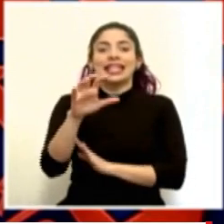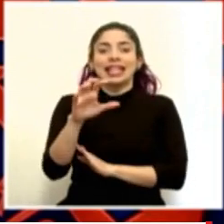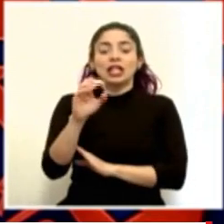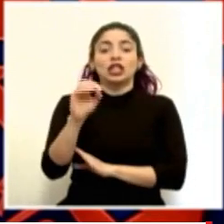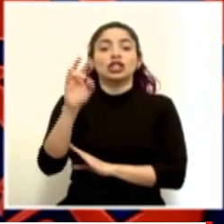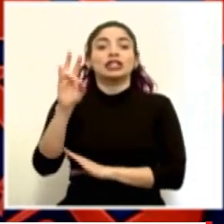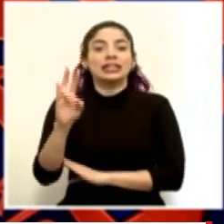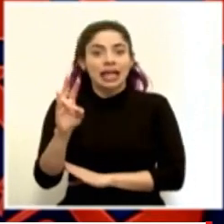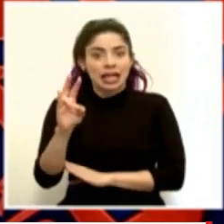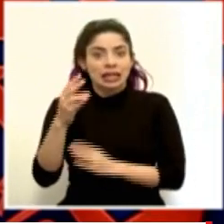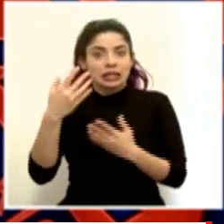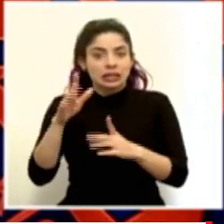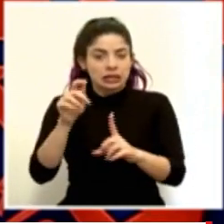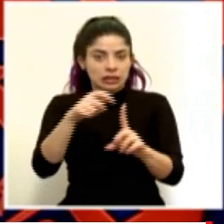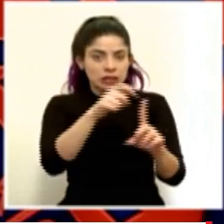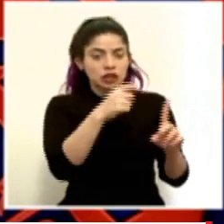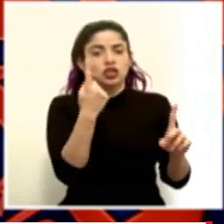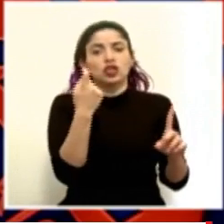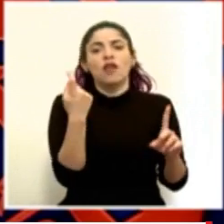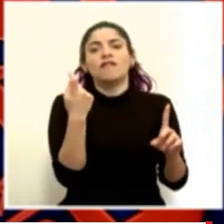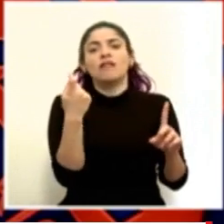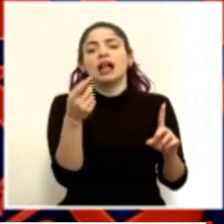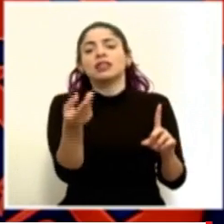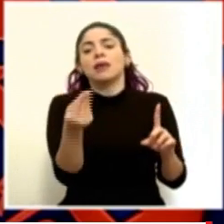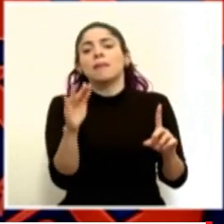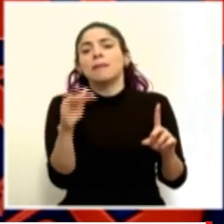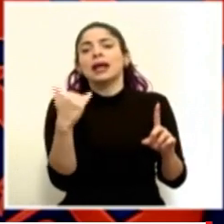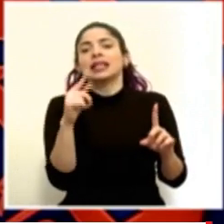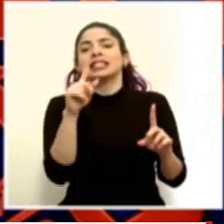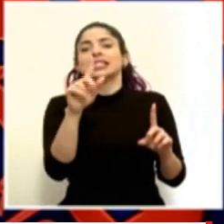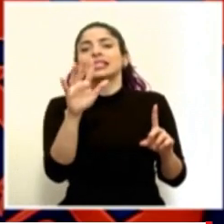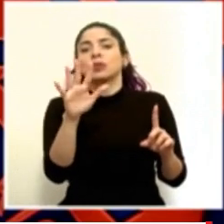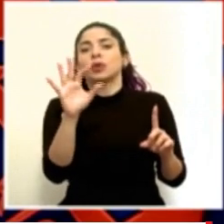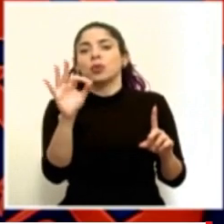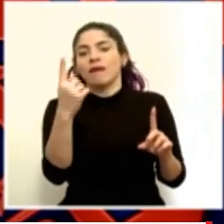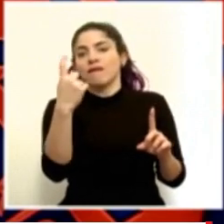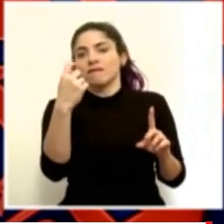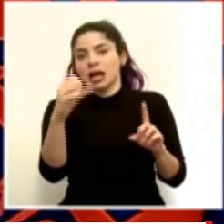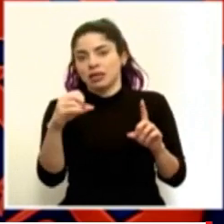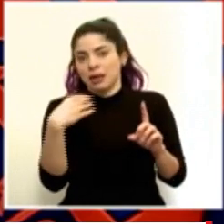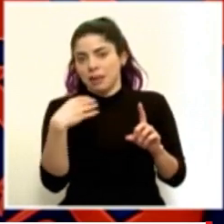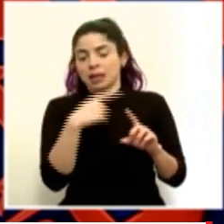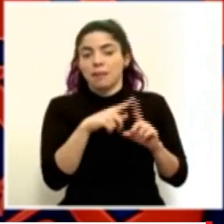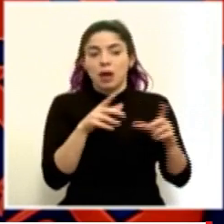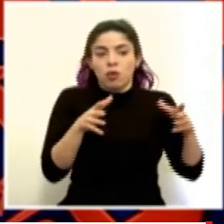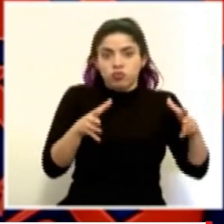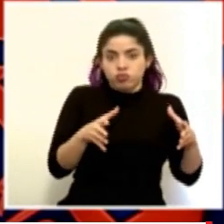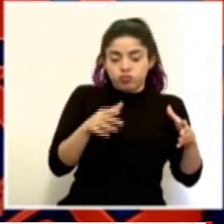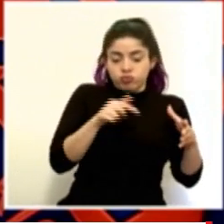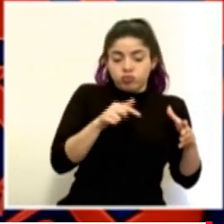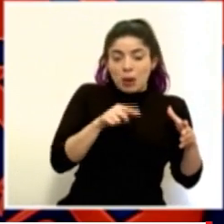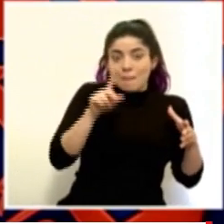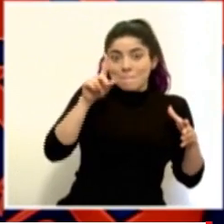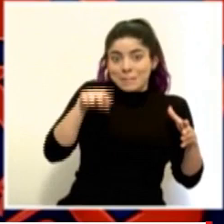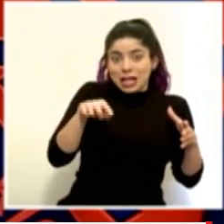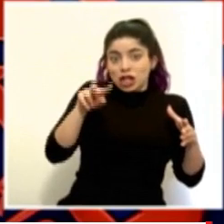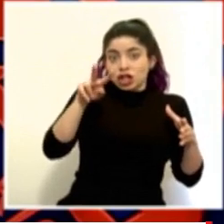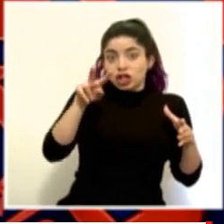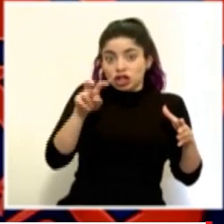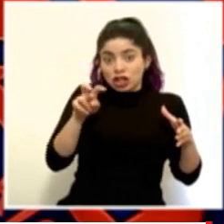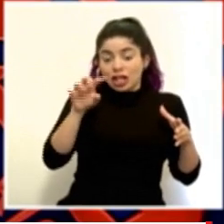1.507 que se tomaron. O sea, solo faltan 159 por, digamos, reportar. De esas